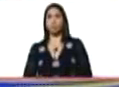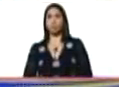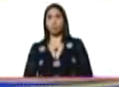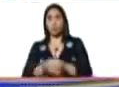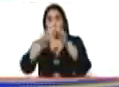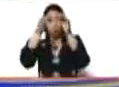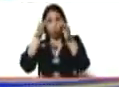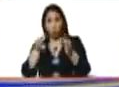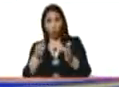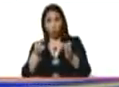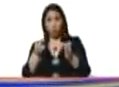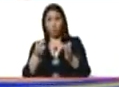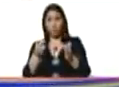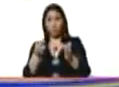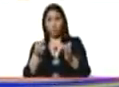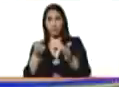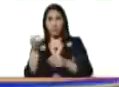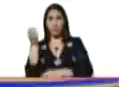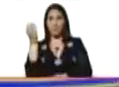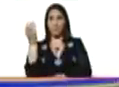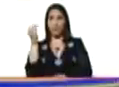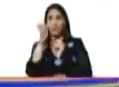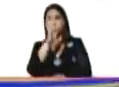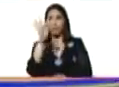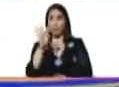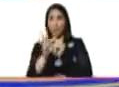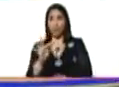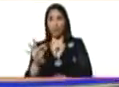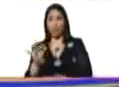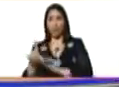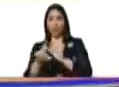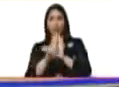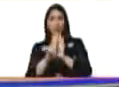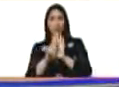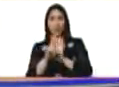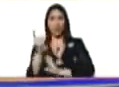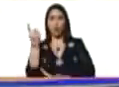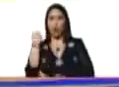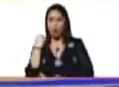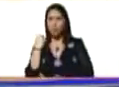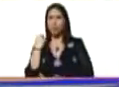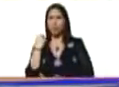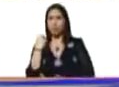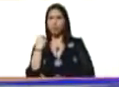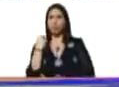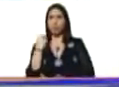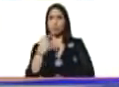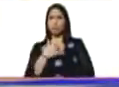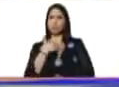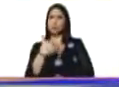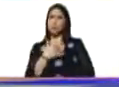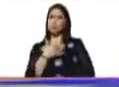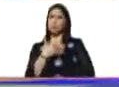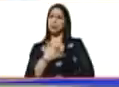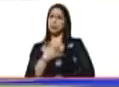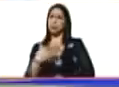oficial, el Palacio Federal Legislativo, allí asistí, agarrado de la mano de Silvia,